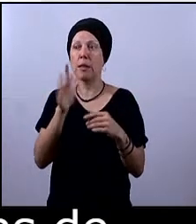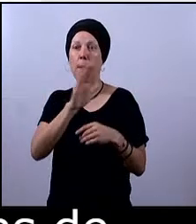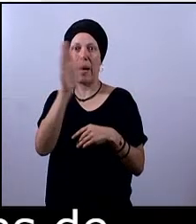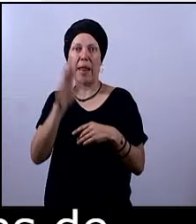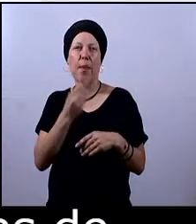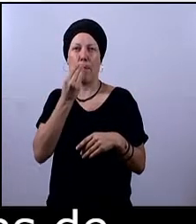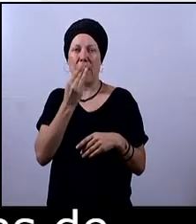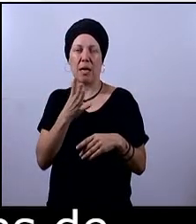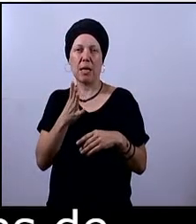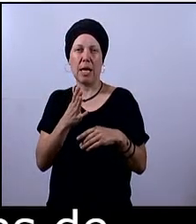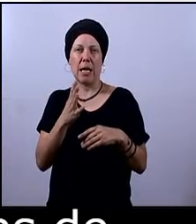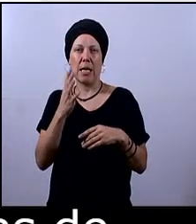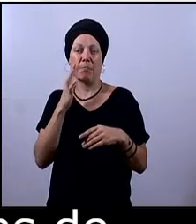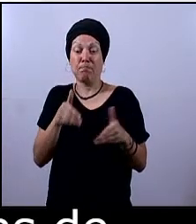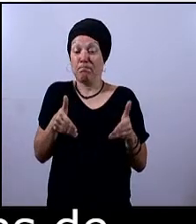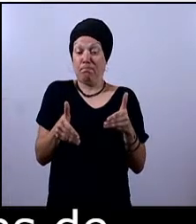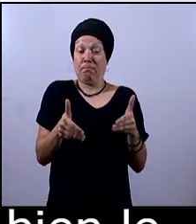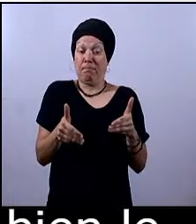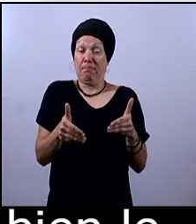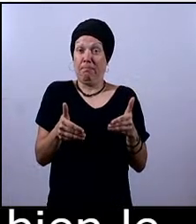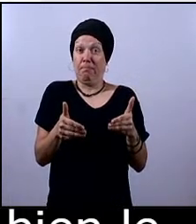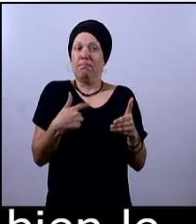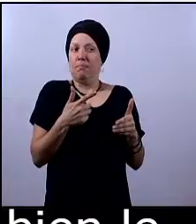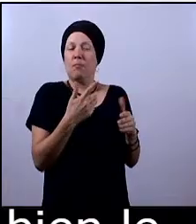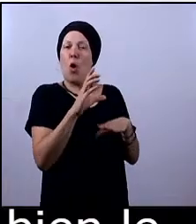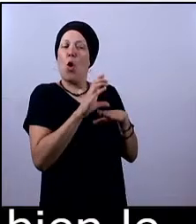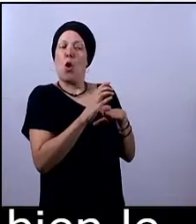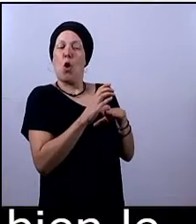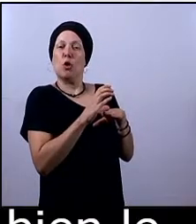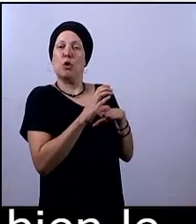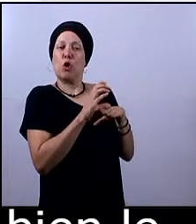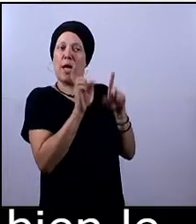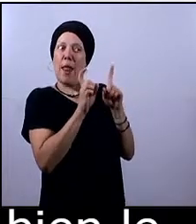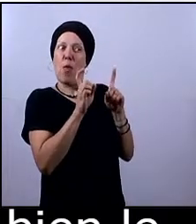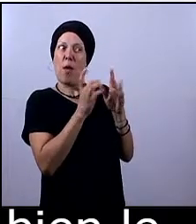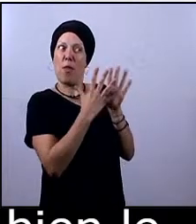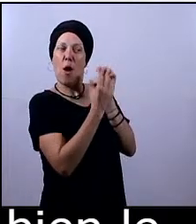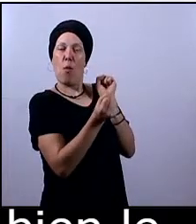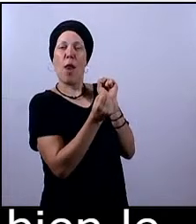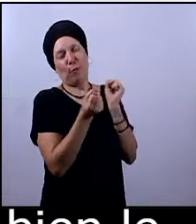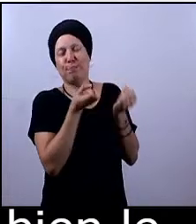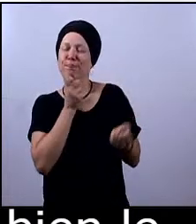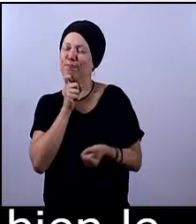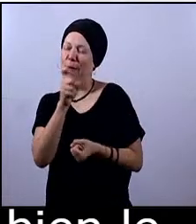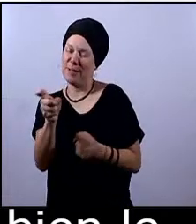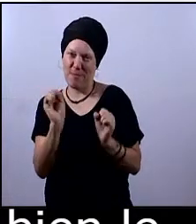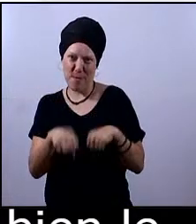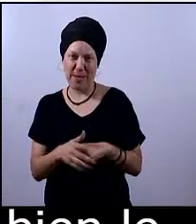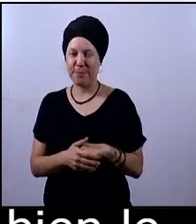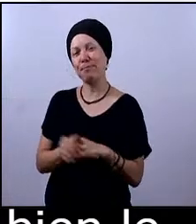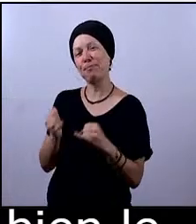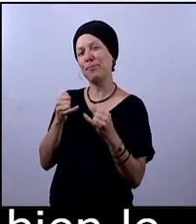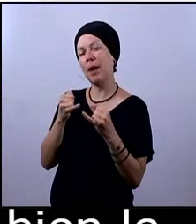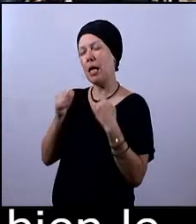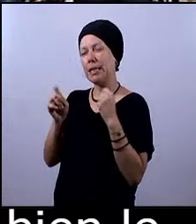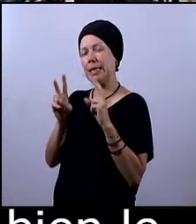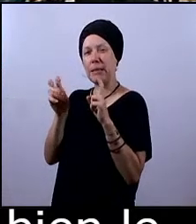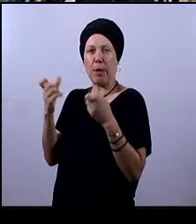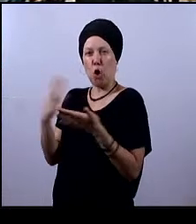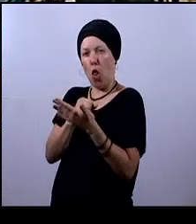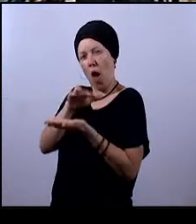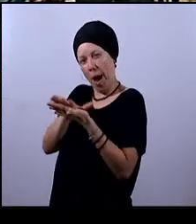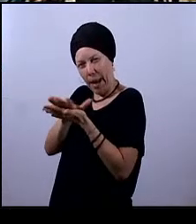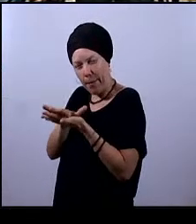le transmitimos cuál es ahora en cuanto confirmemos con la Consejería de Educación. Muchas gracias. En línea con todo esto que